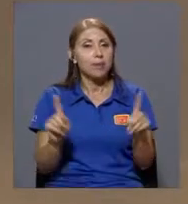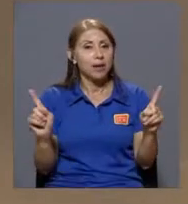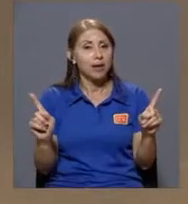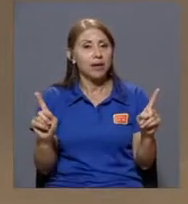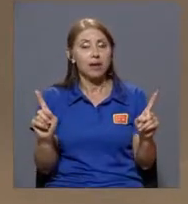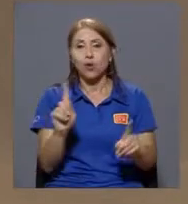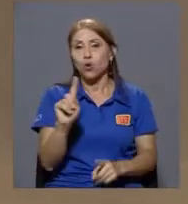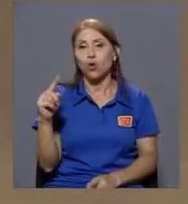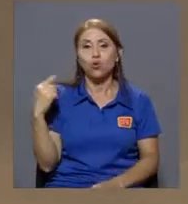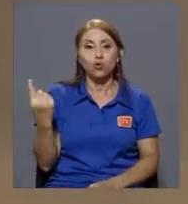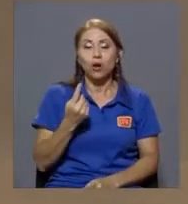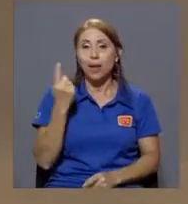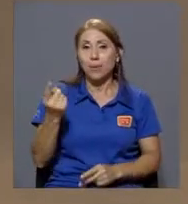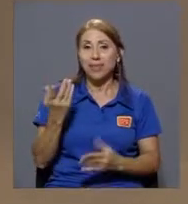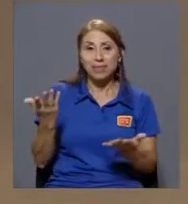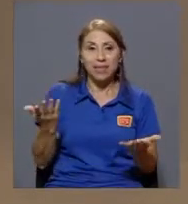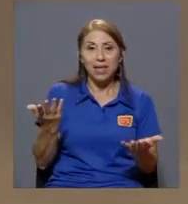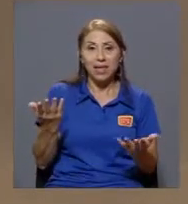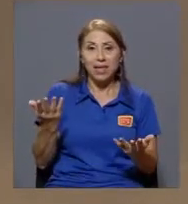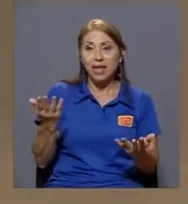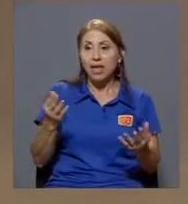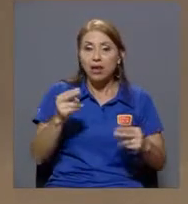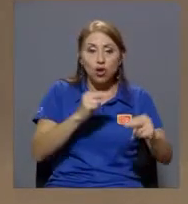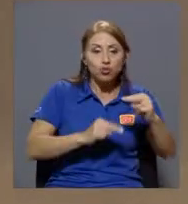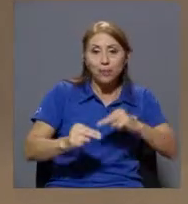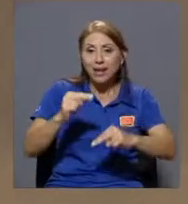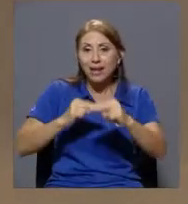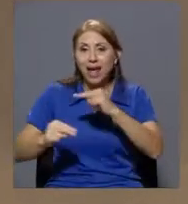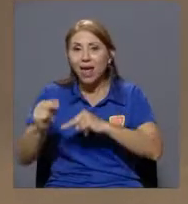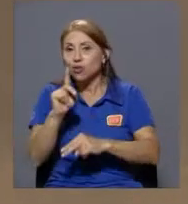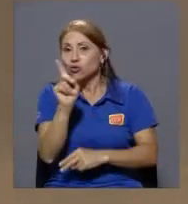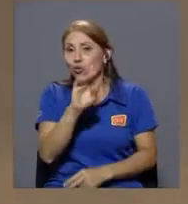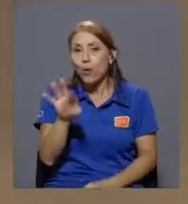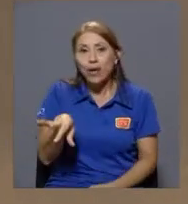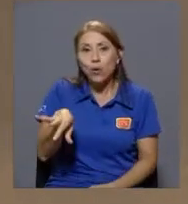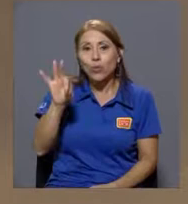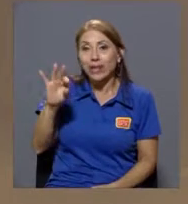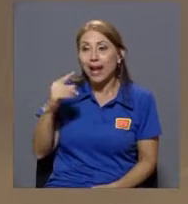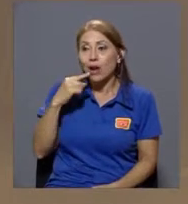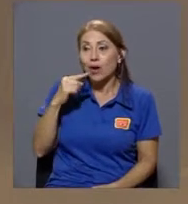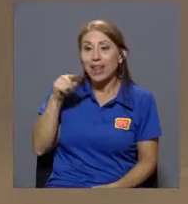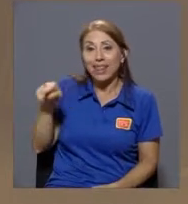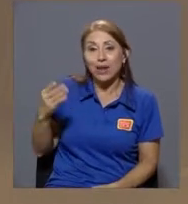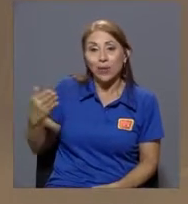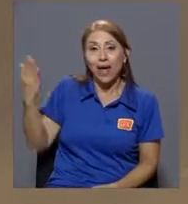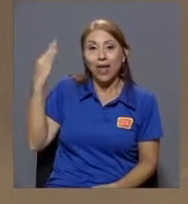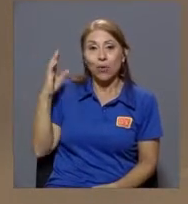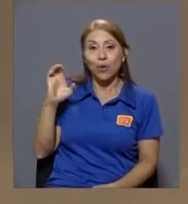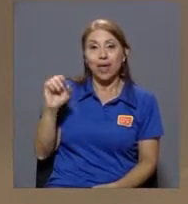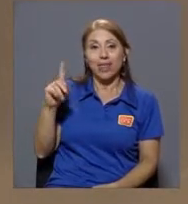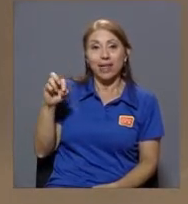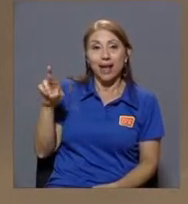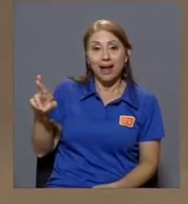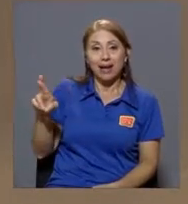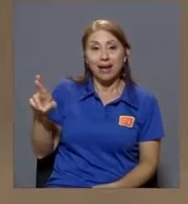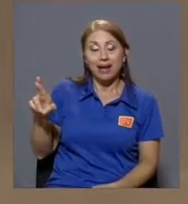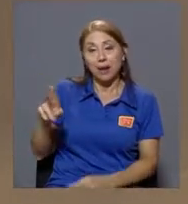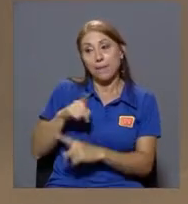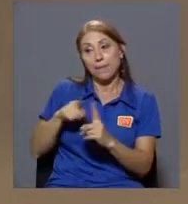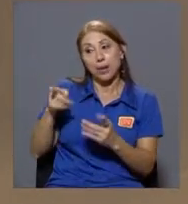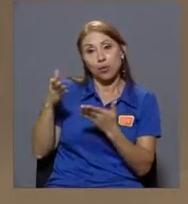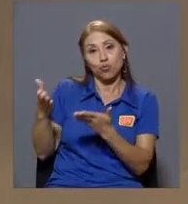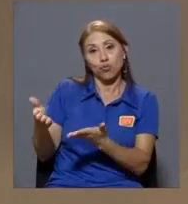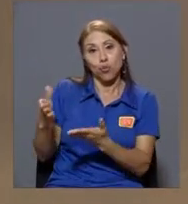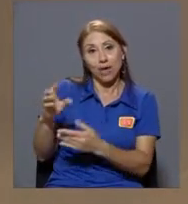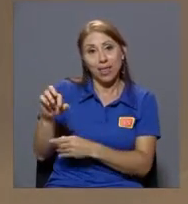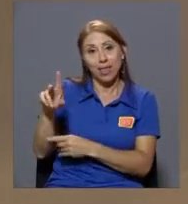no solo los mercados no encontrarán lo que le dijeron a don Edgar, sino que don Edgar en paz descanse, y con